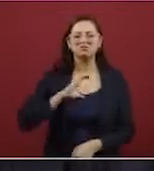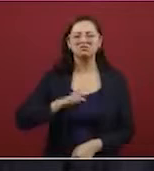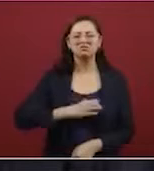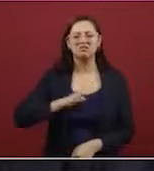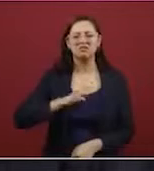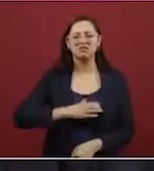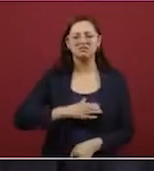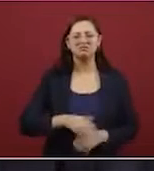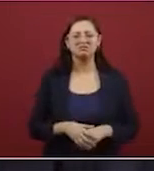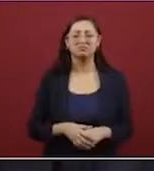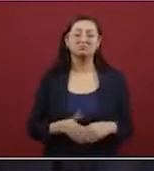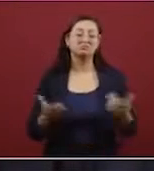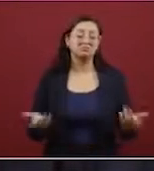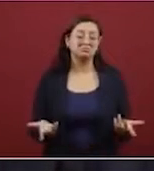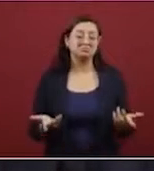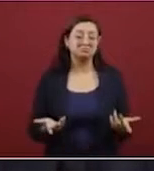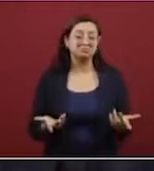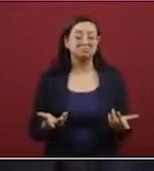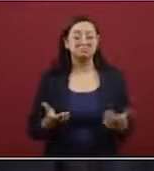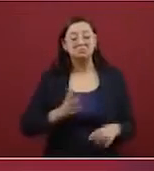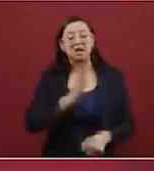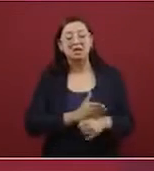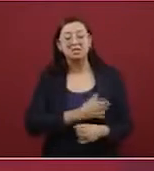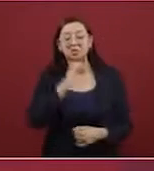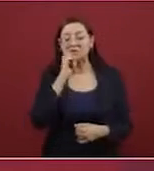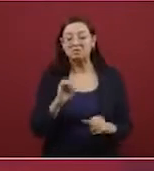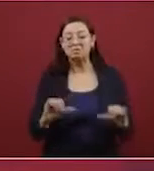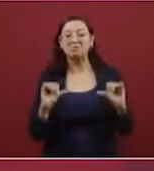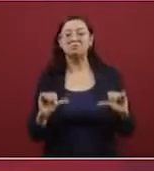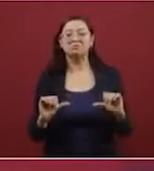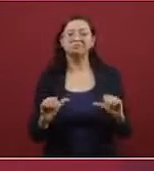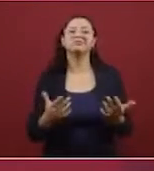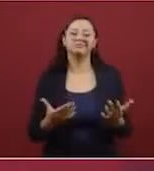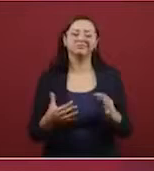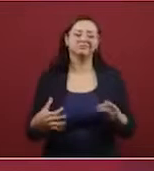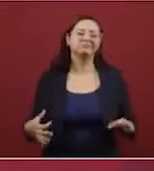aparejada, repito, de la impunidad. Por eso,